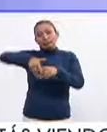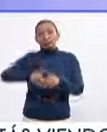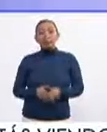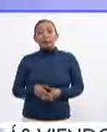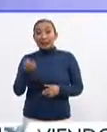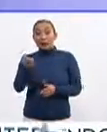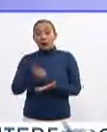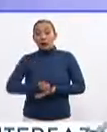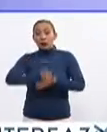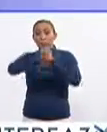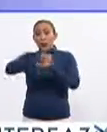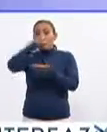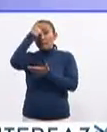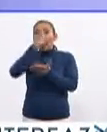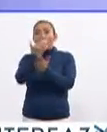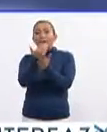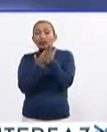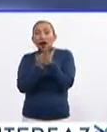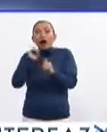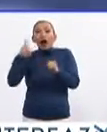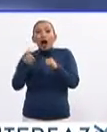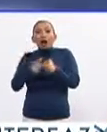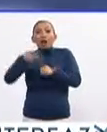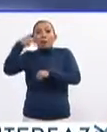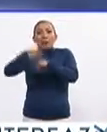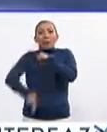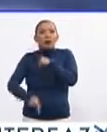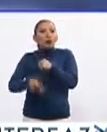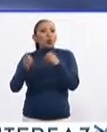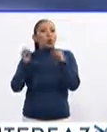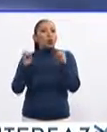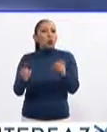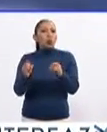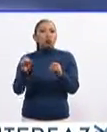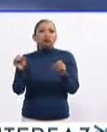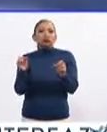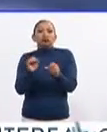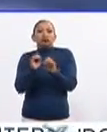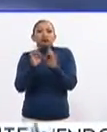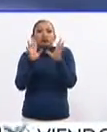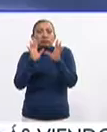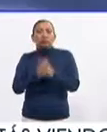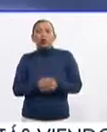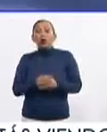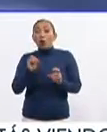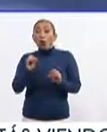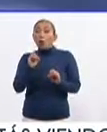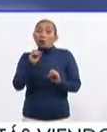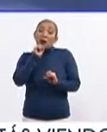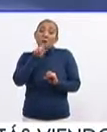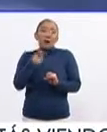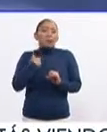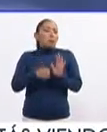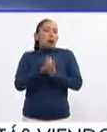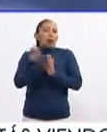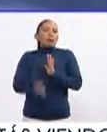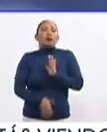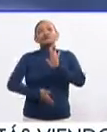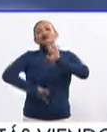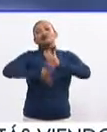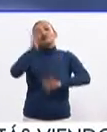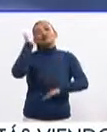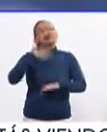esto nos sirve para evitar riesgos en estas situaciones, pero también cuando nosotros